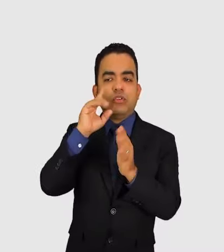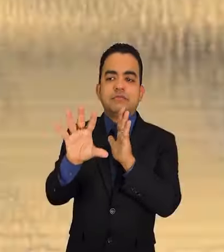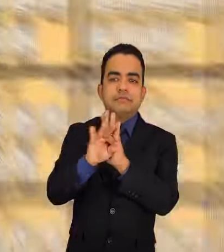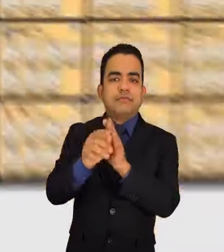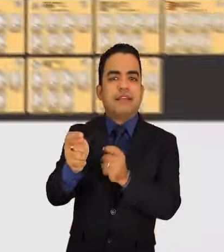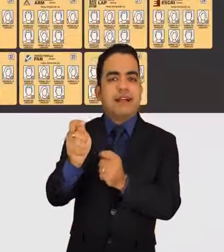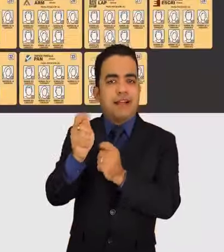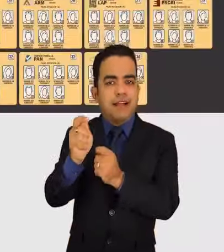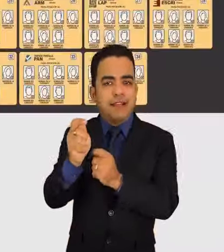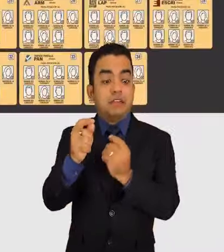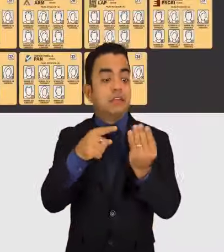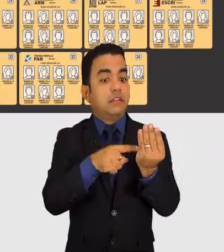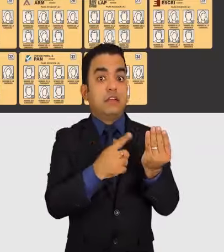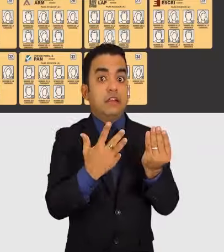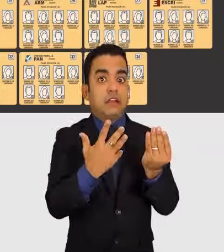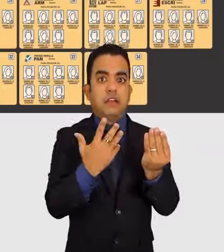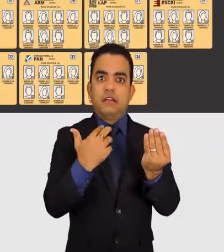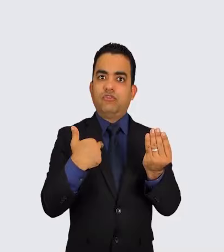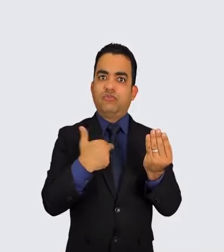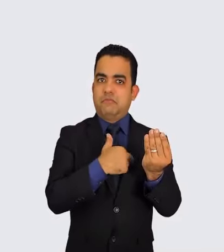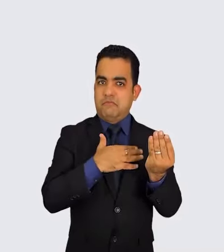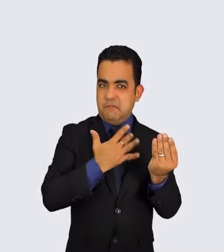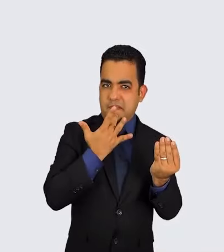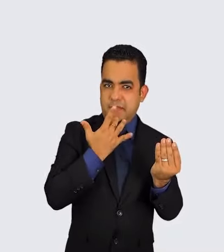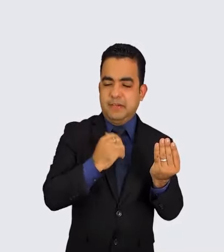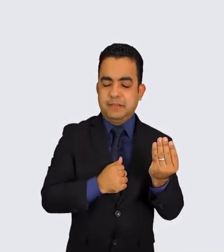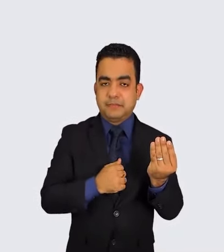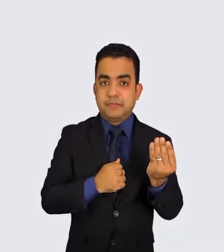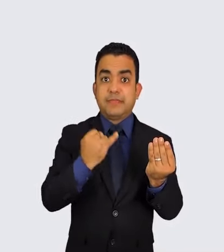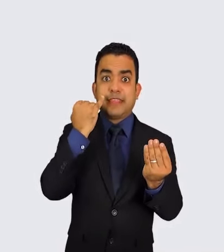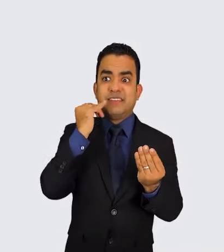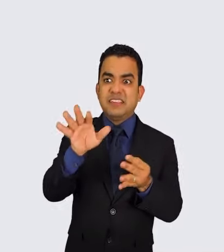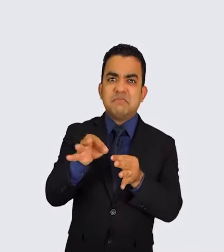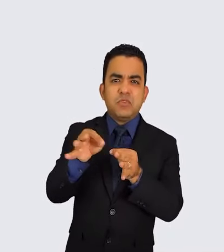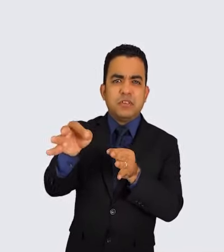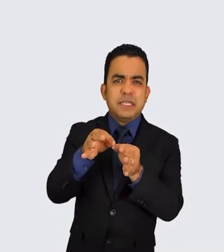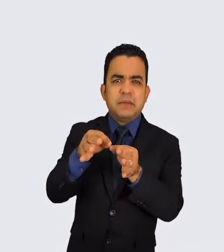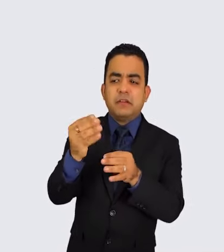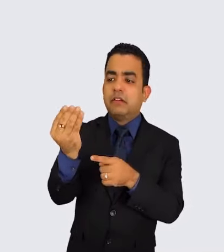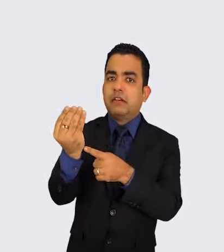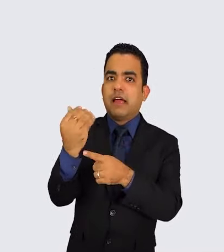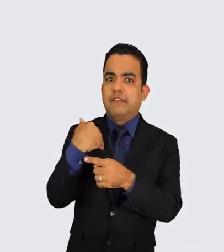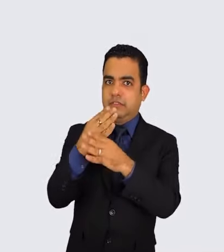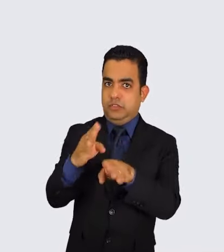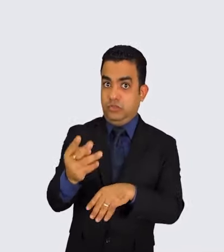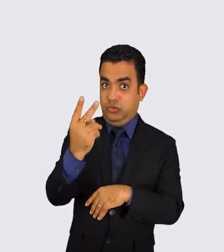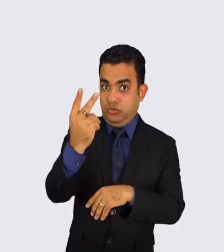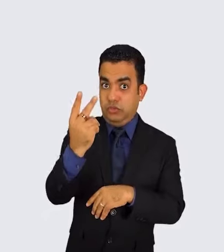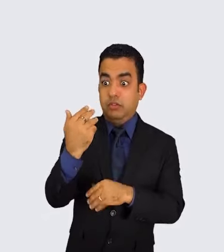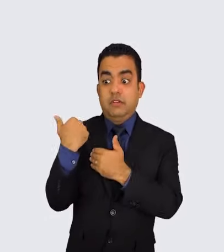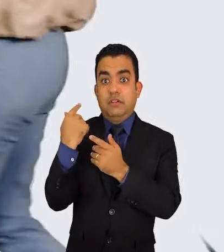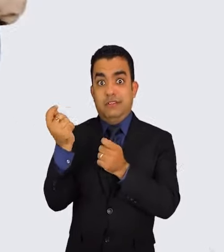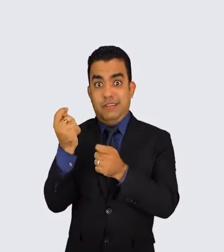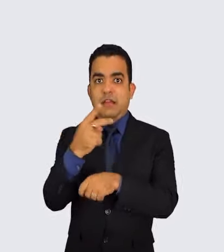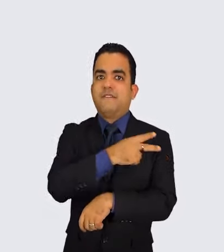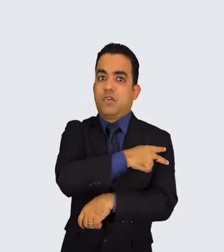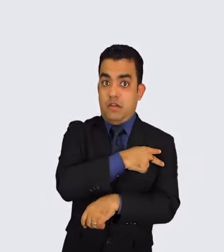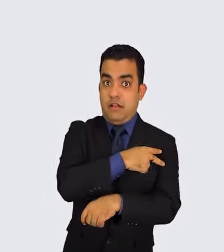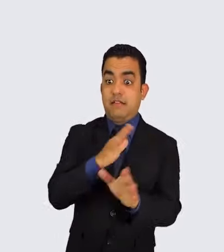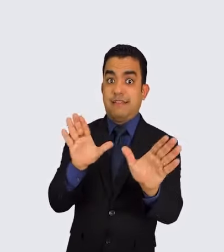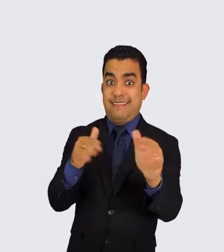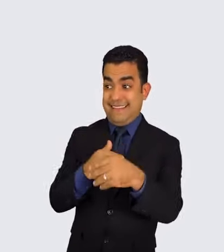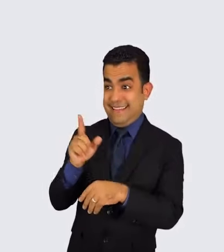vivamos en una democracia que nos da la oportunidad de elevar nuestras voces a través de los votos y